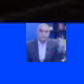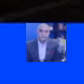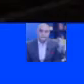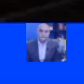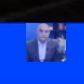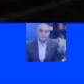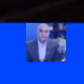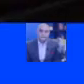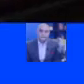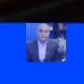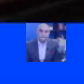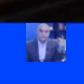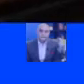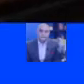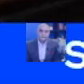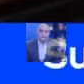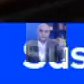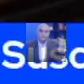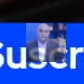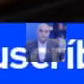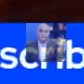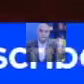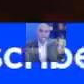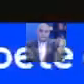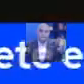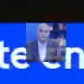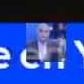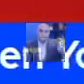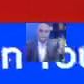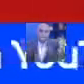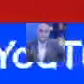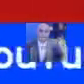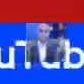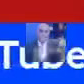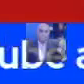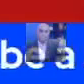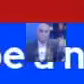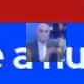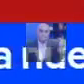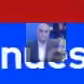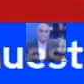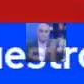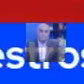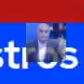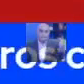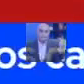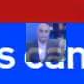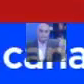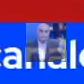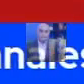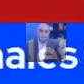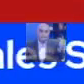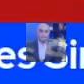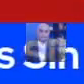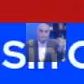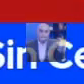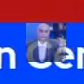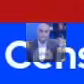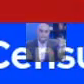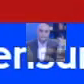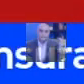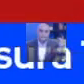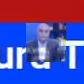mayor cada vez. No, ¿cuál felicitación por cumple? Tiene que venir acompañada de una